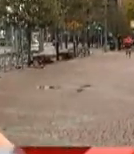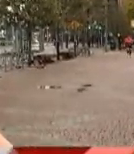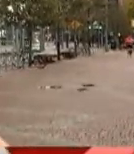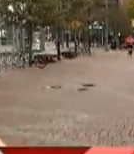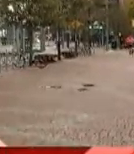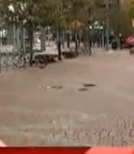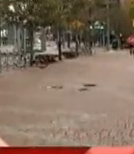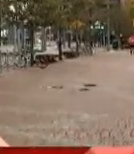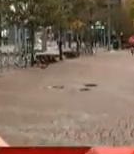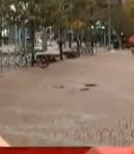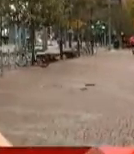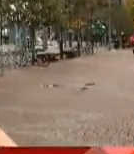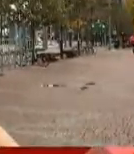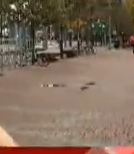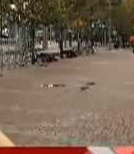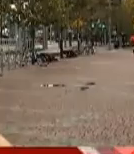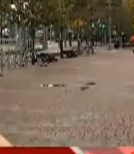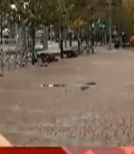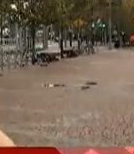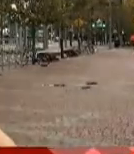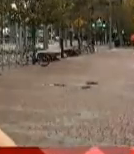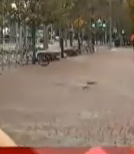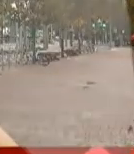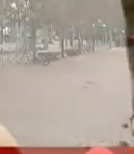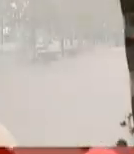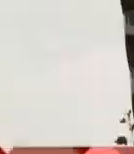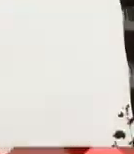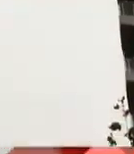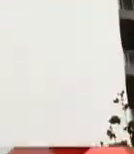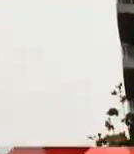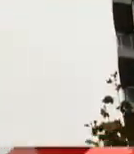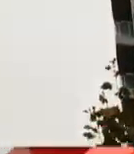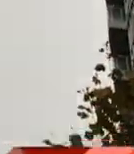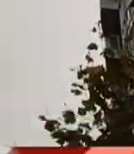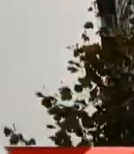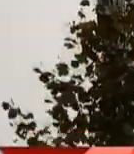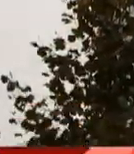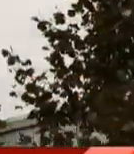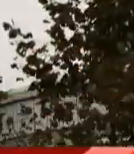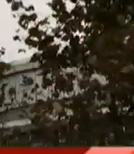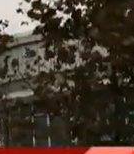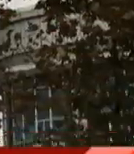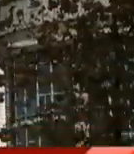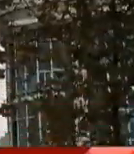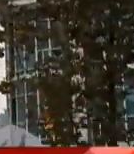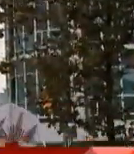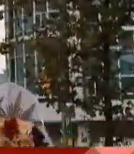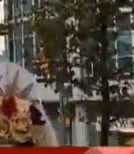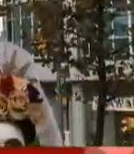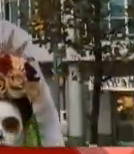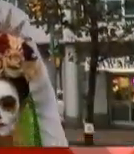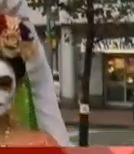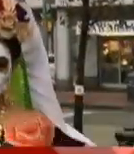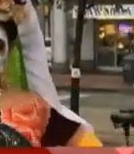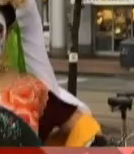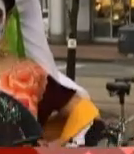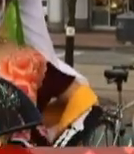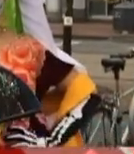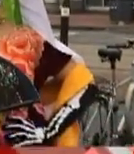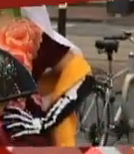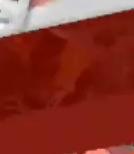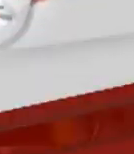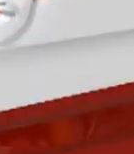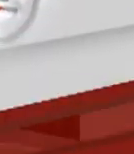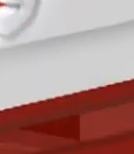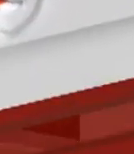es hermoso, pero Canadá también lo amo ya. Desde Toronto, Canadá, para México al Día, Gabriel Ramírez Pérez.